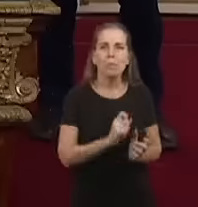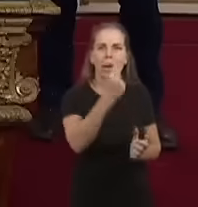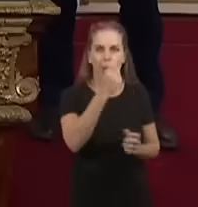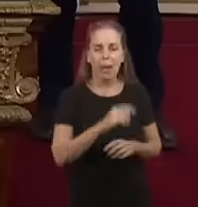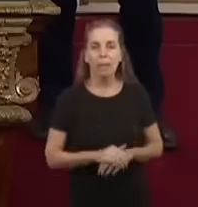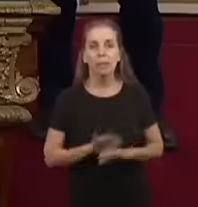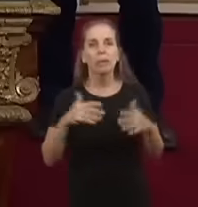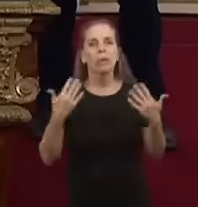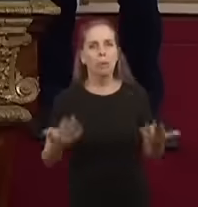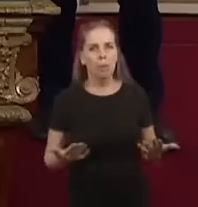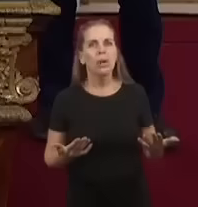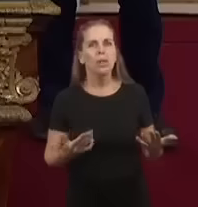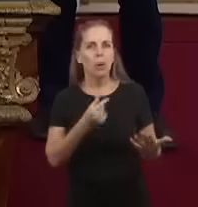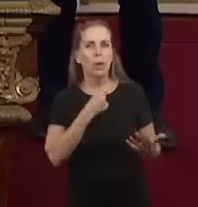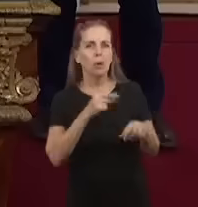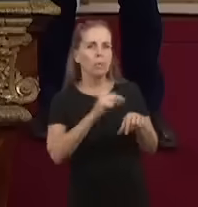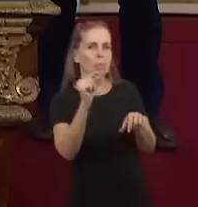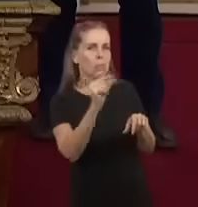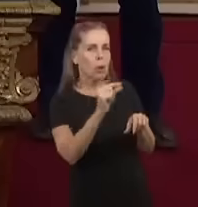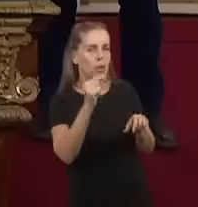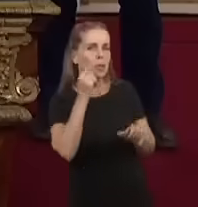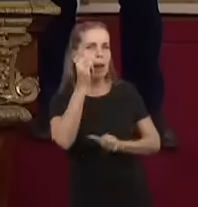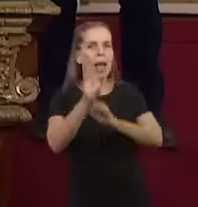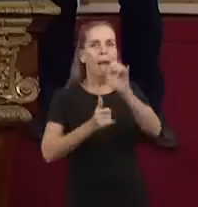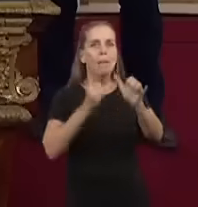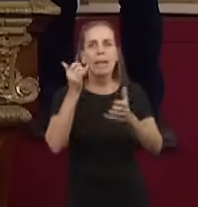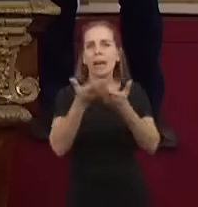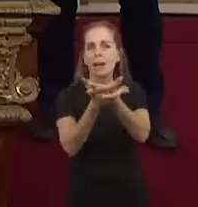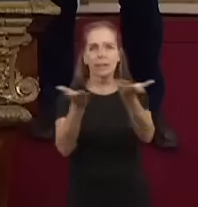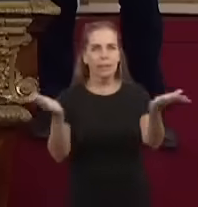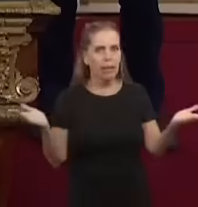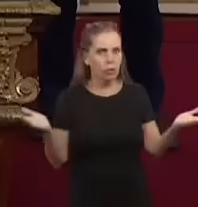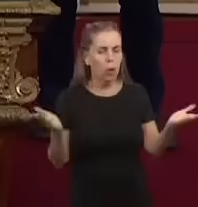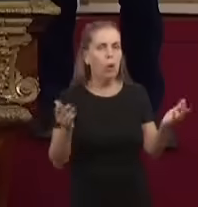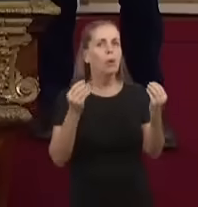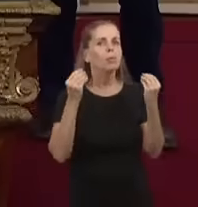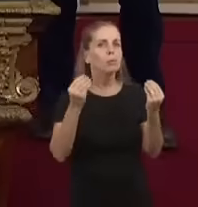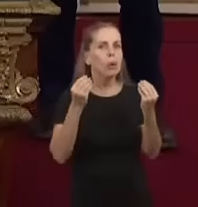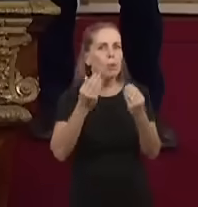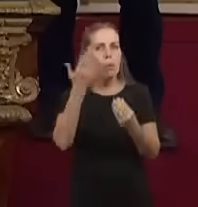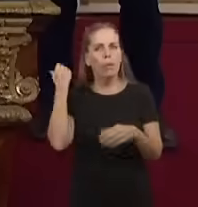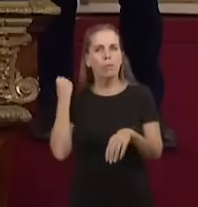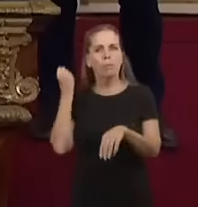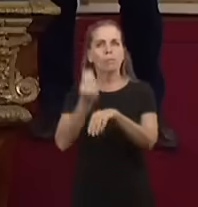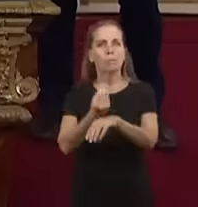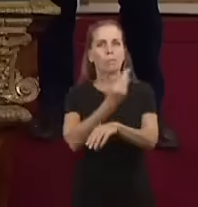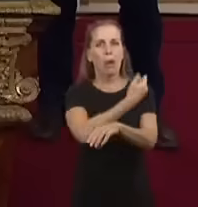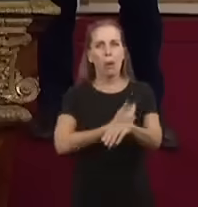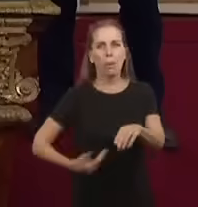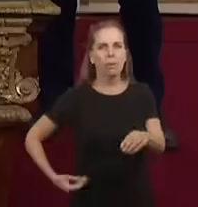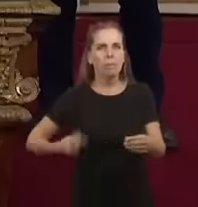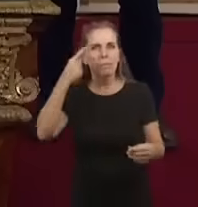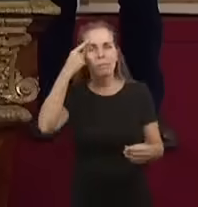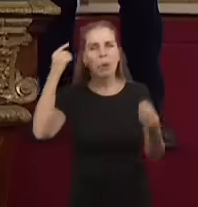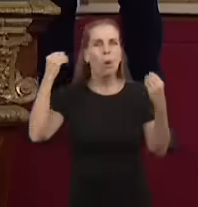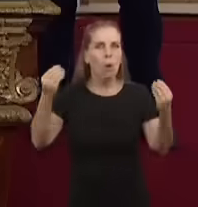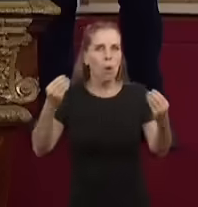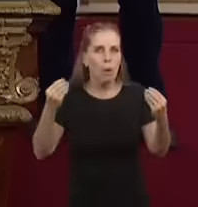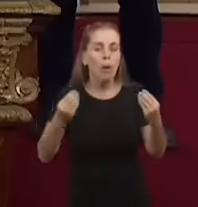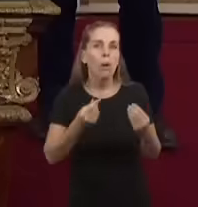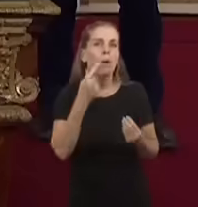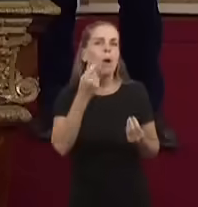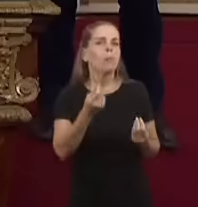es que quiero tomarme unos minutos para explicarles a todos Con qué nos enfrentábamos Cómo logramos cumplir tamaña asaña Y